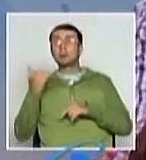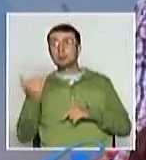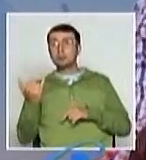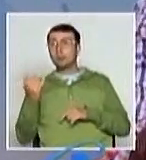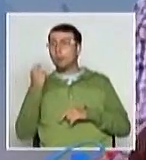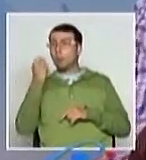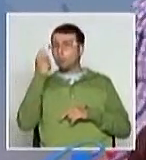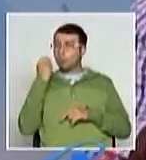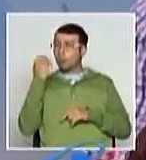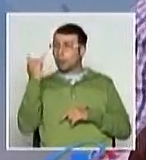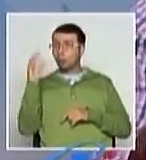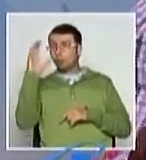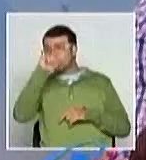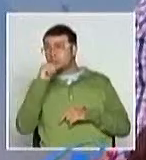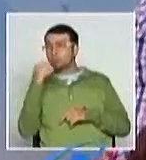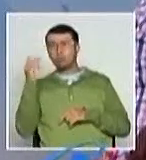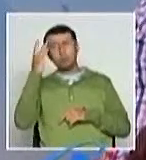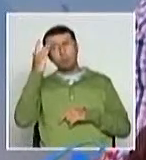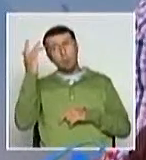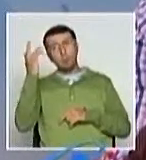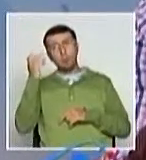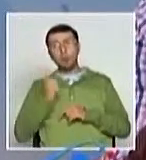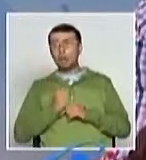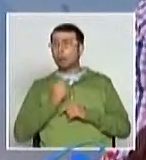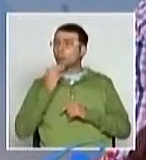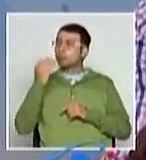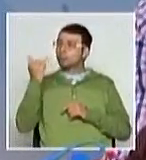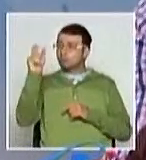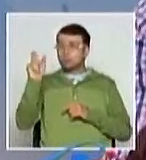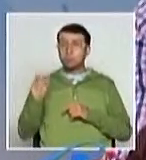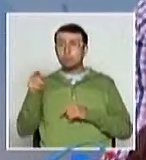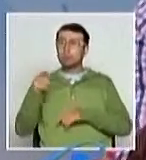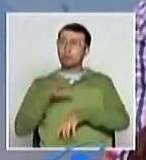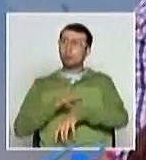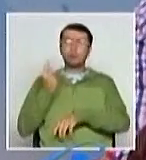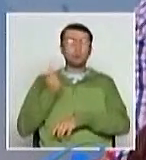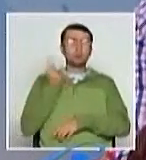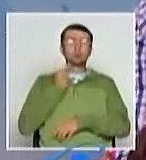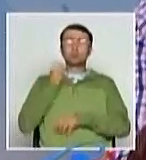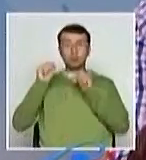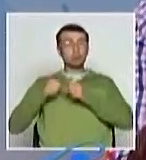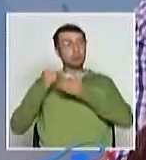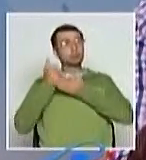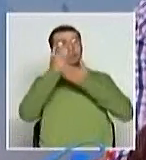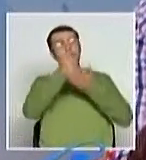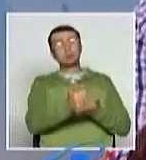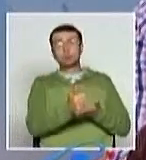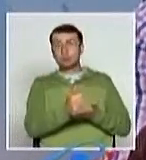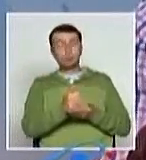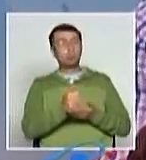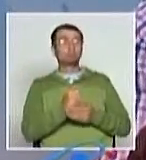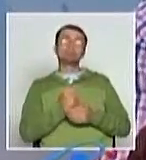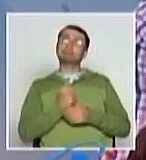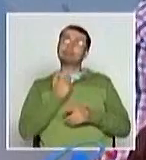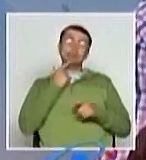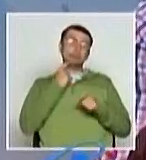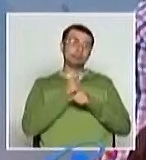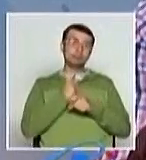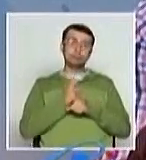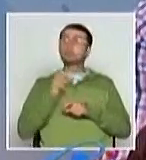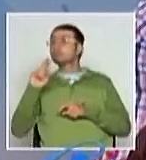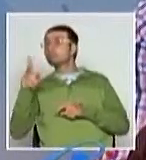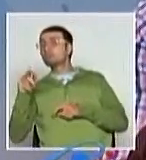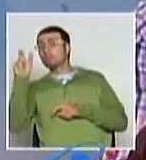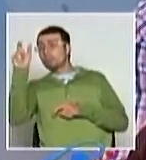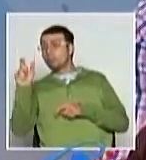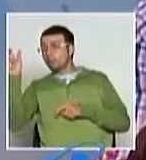entiendan el Por qué un médico solo no puede pretender tratar un paciente en el caso de la del parque